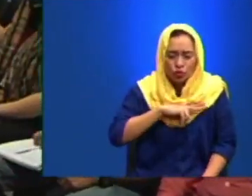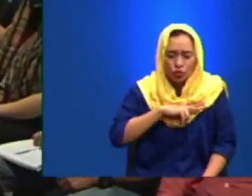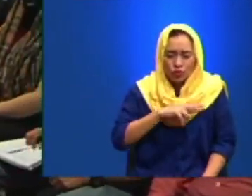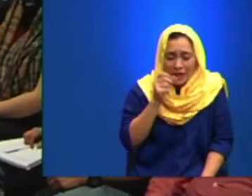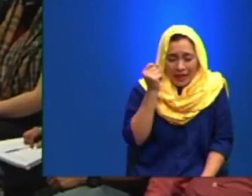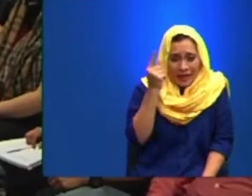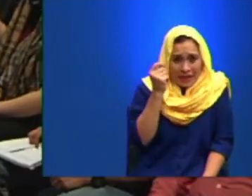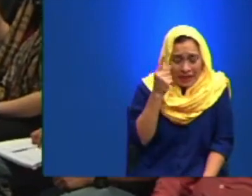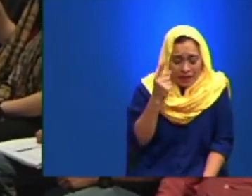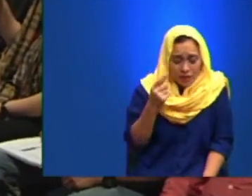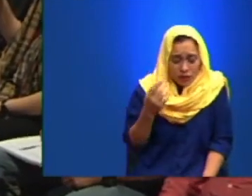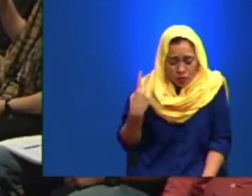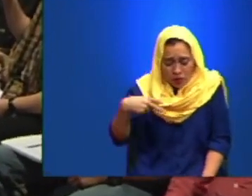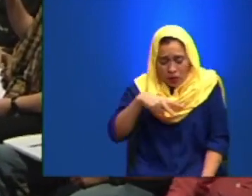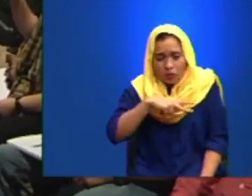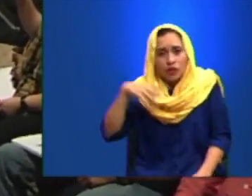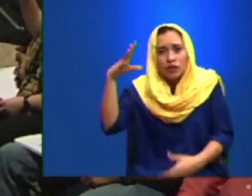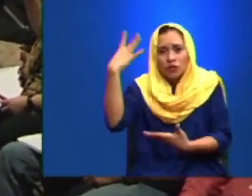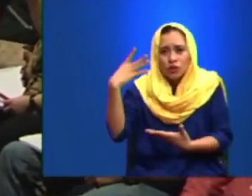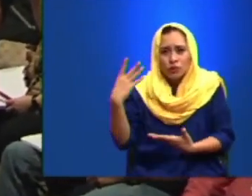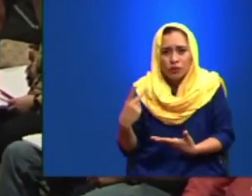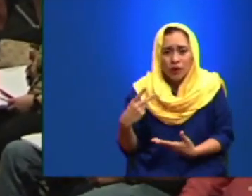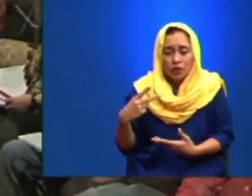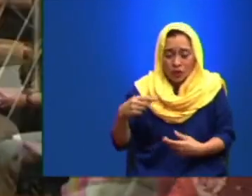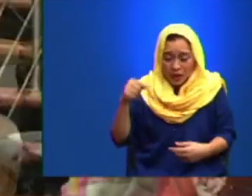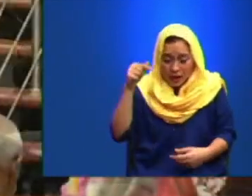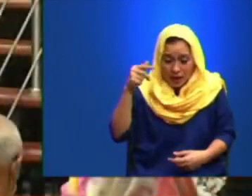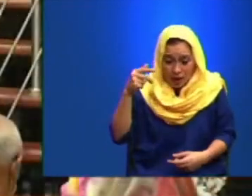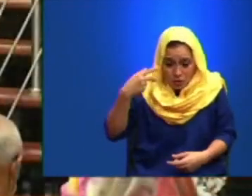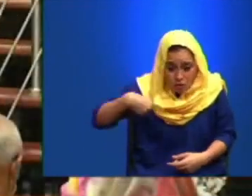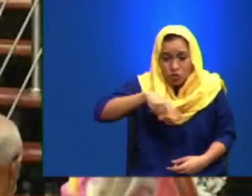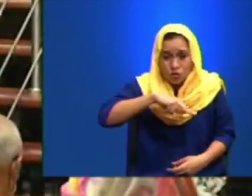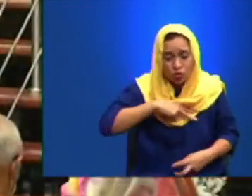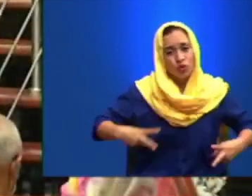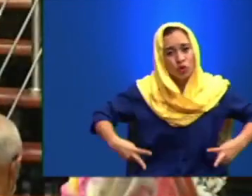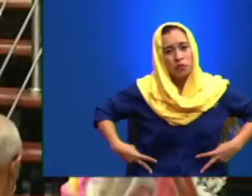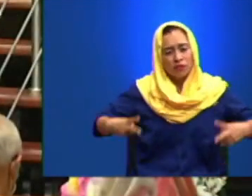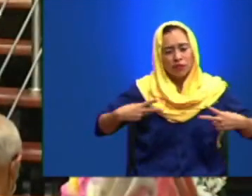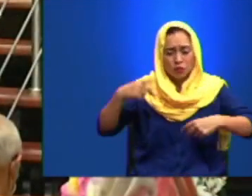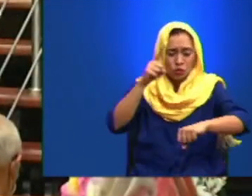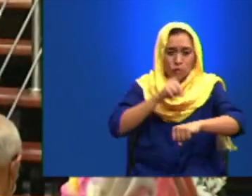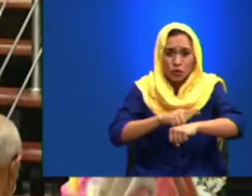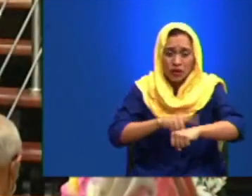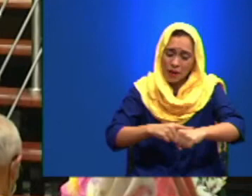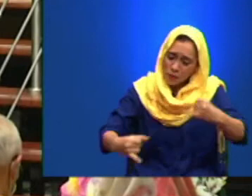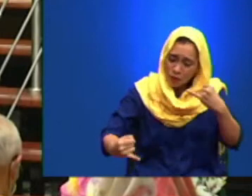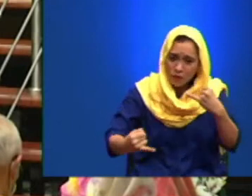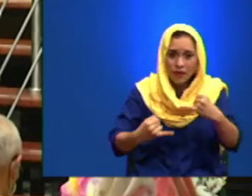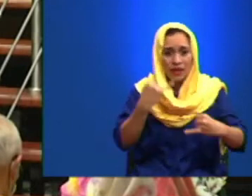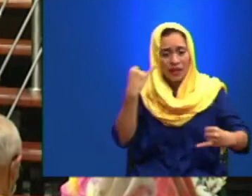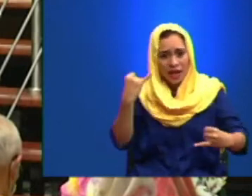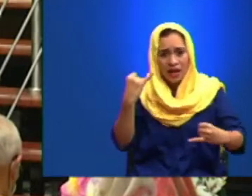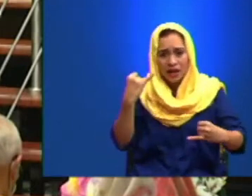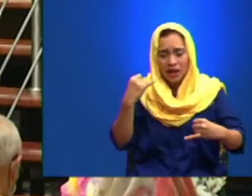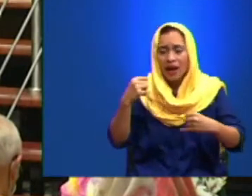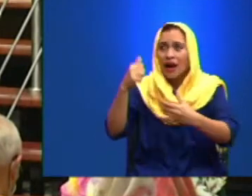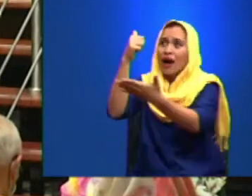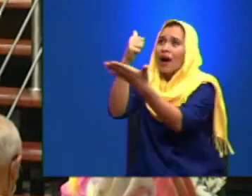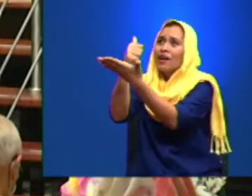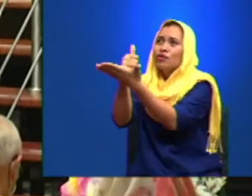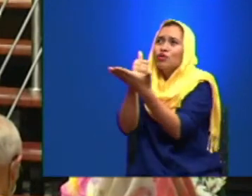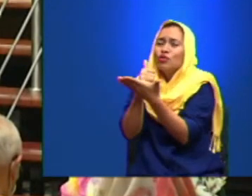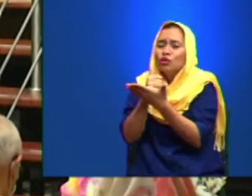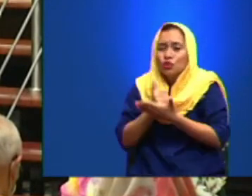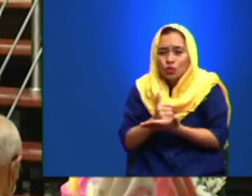estamos viviendo un tiempo vital y final ayúdanos señor para tener revelación ayúdanos señor